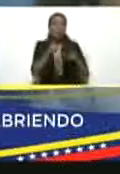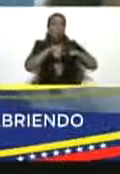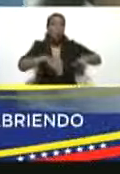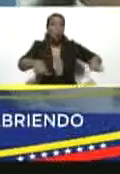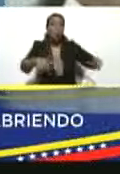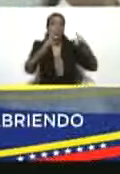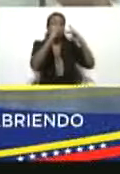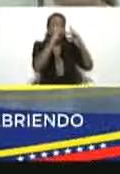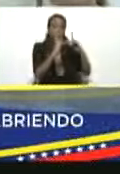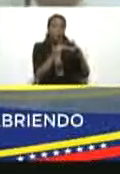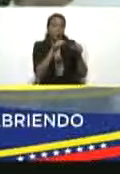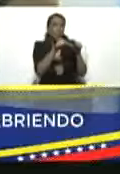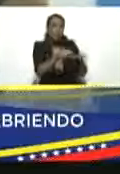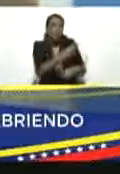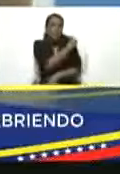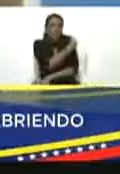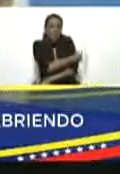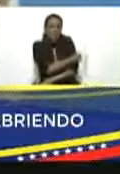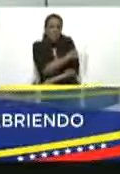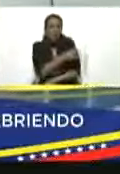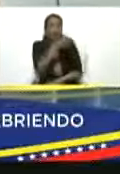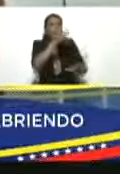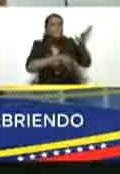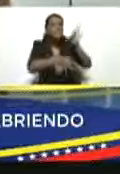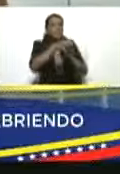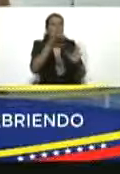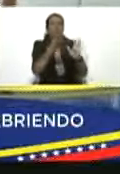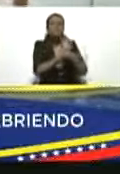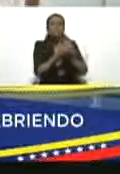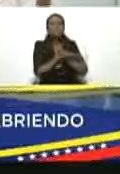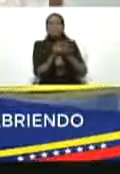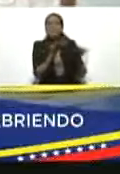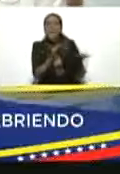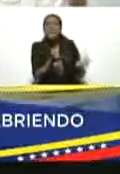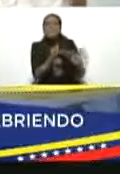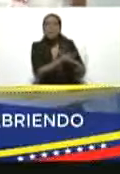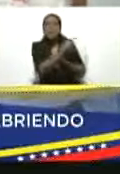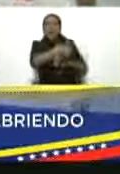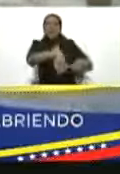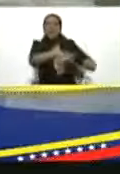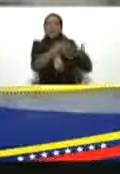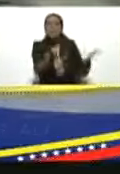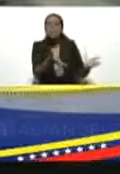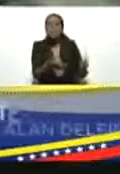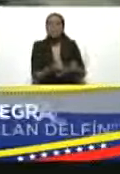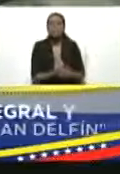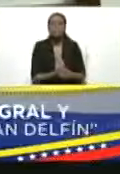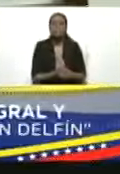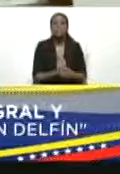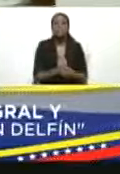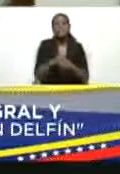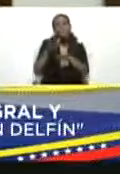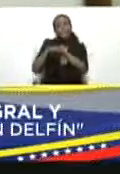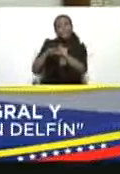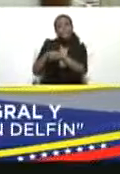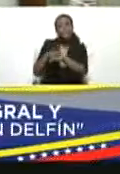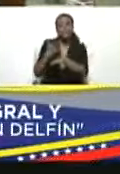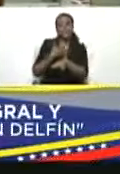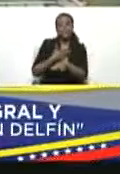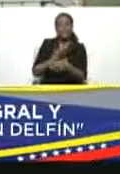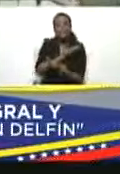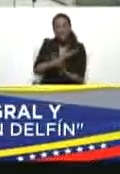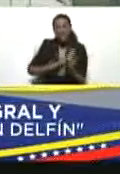hospitalización doctora si pudieran explicar por por favor doctora Magali doctora bueno bueno doctora aquí